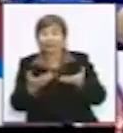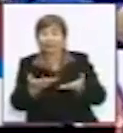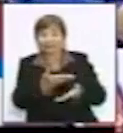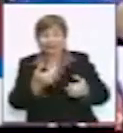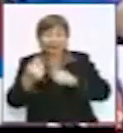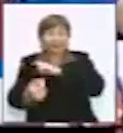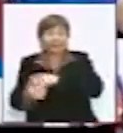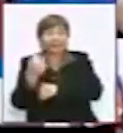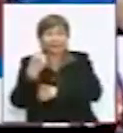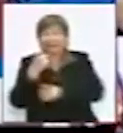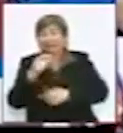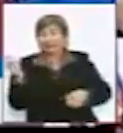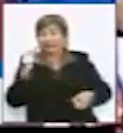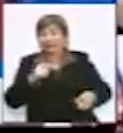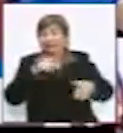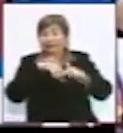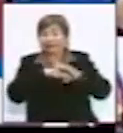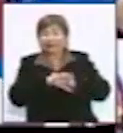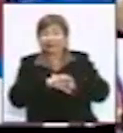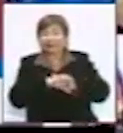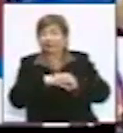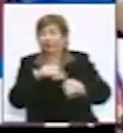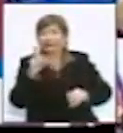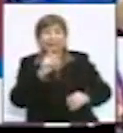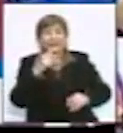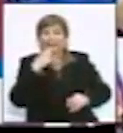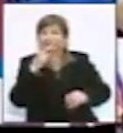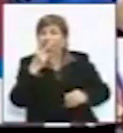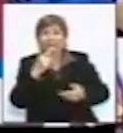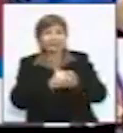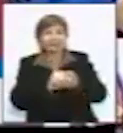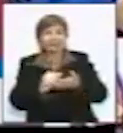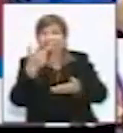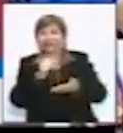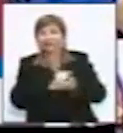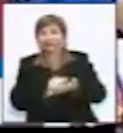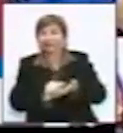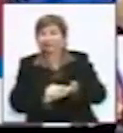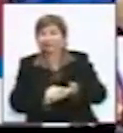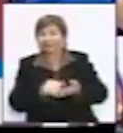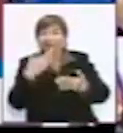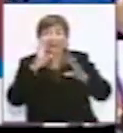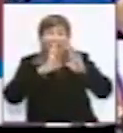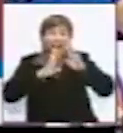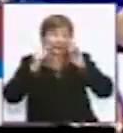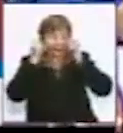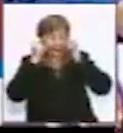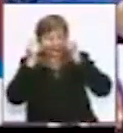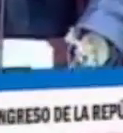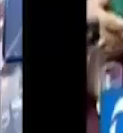Esto no se trata de un mes o dos meses o tres meses. Sé que sus familias deben estar preocupados. Sé que deben pensar qué les va a pasar. Se trata